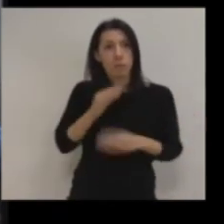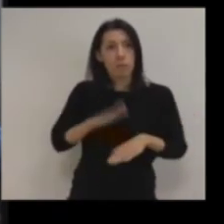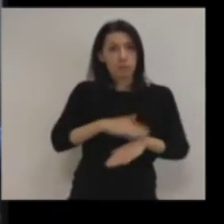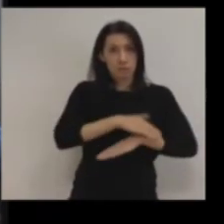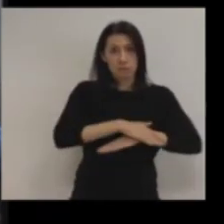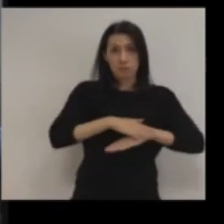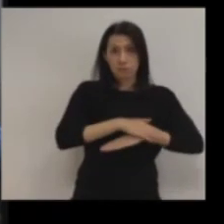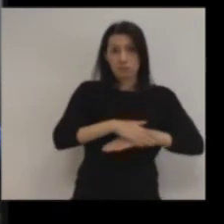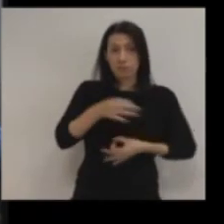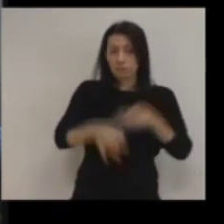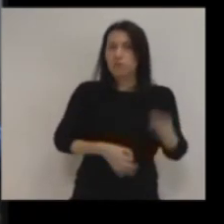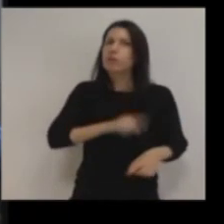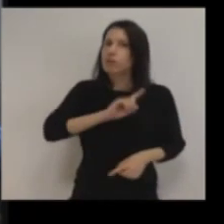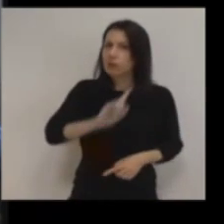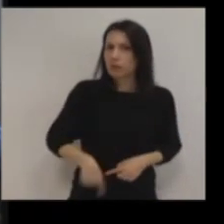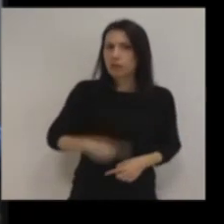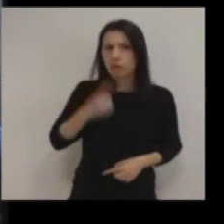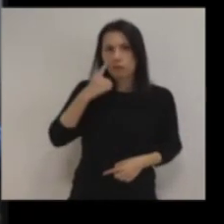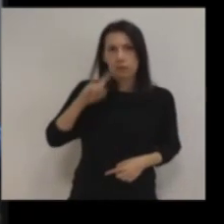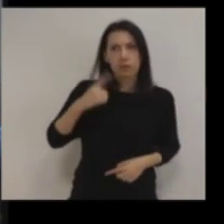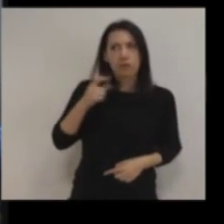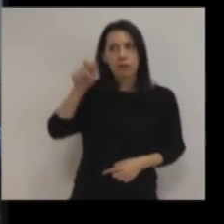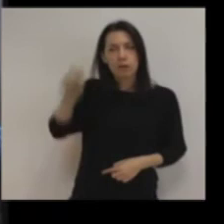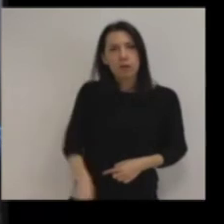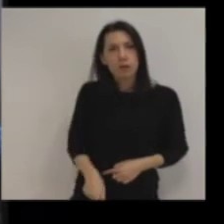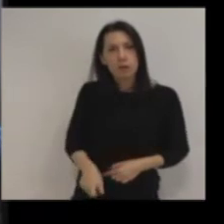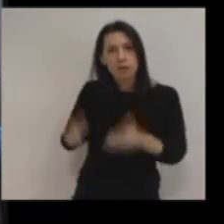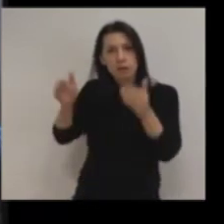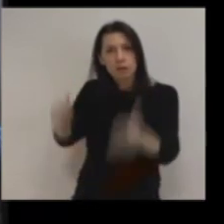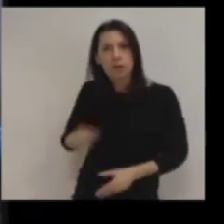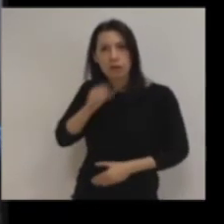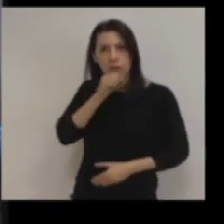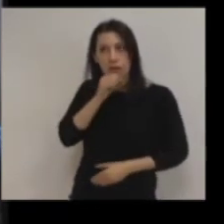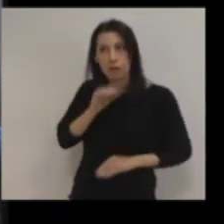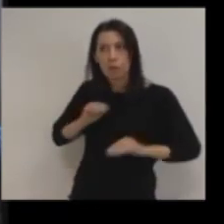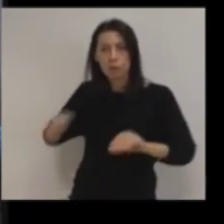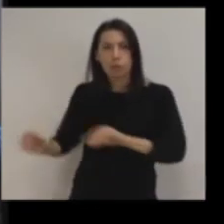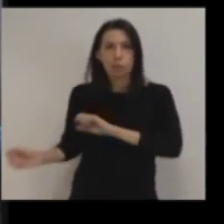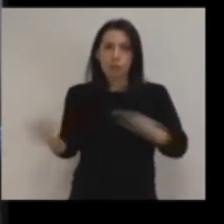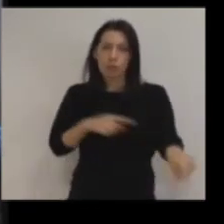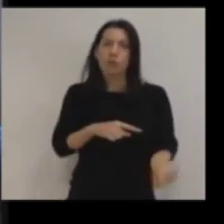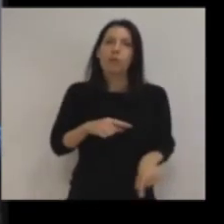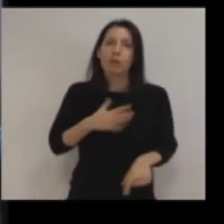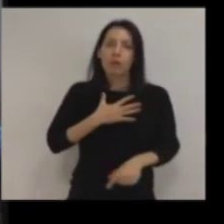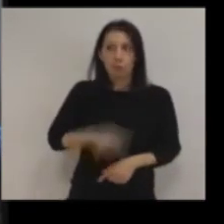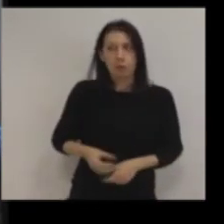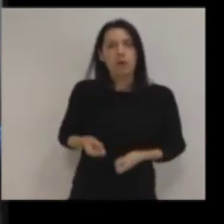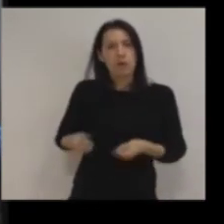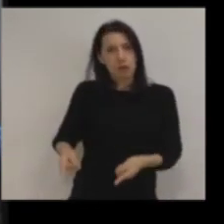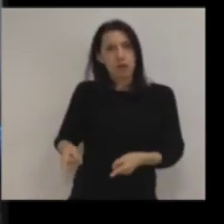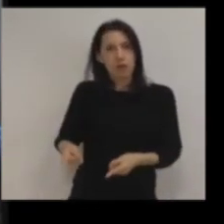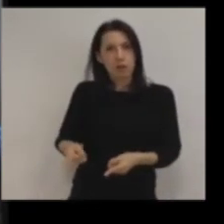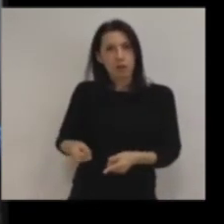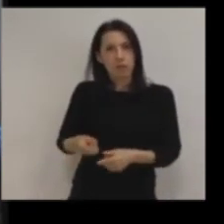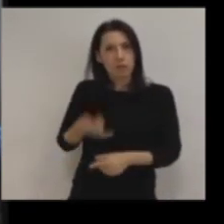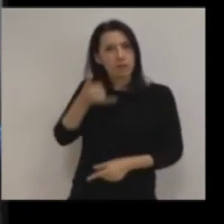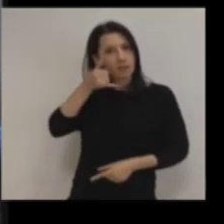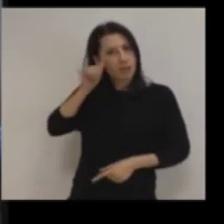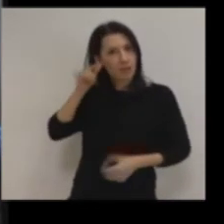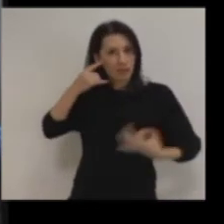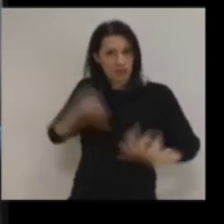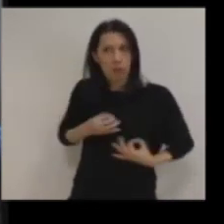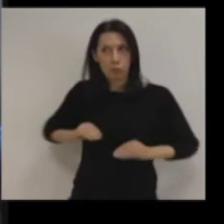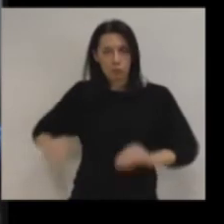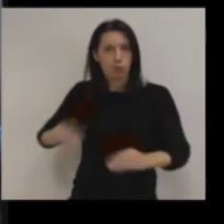Administración de Justicia, sino sobre todo para ese mayor cuyo desplazamiento puede hasta poner en peligro su salud, y por otro